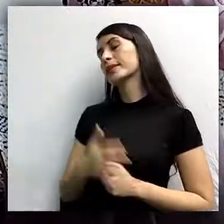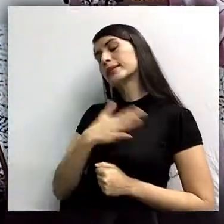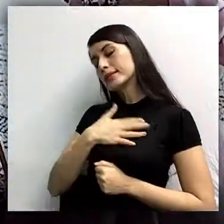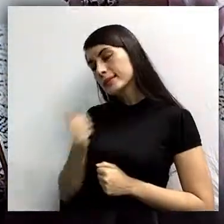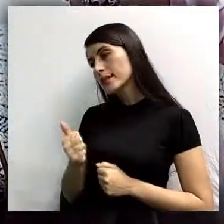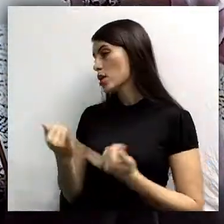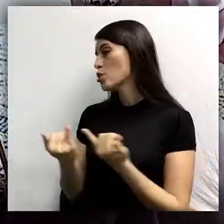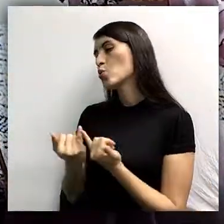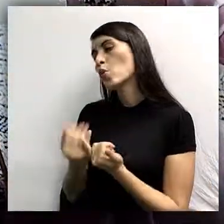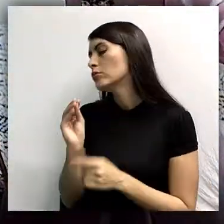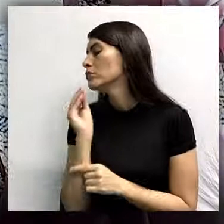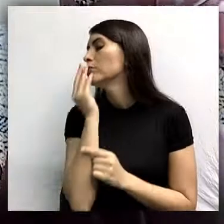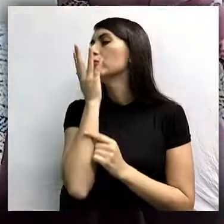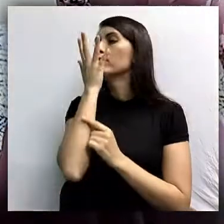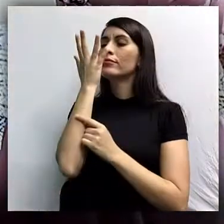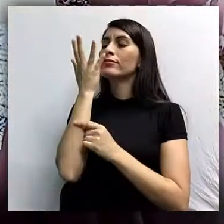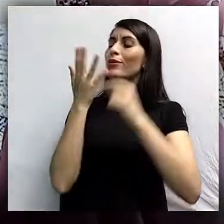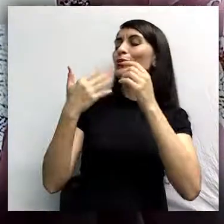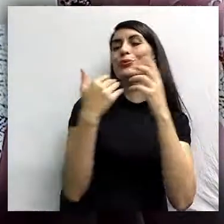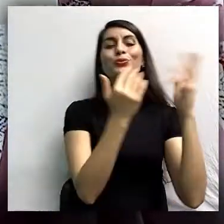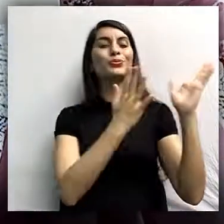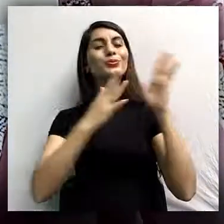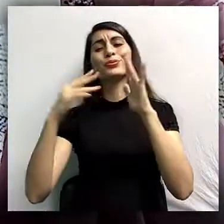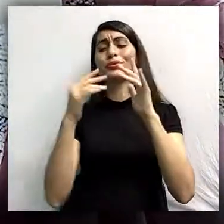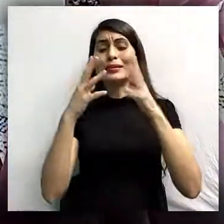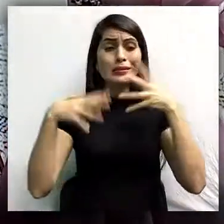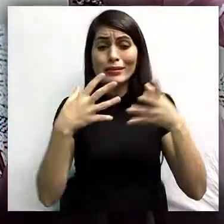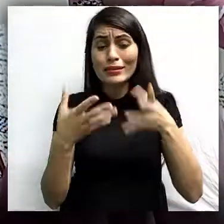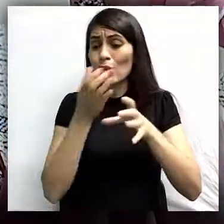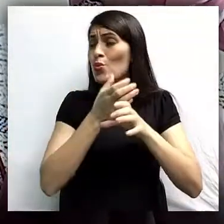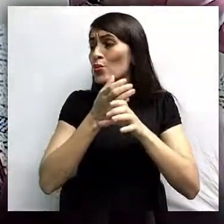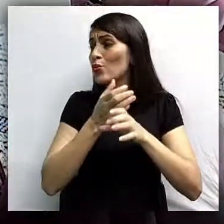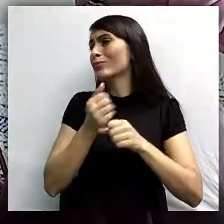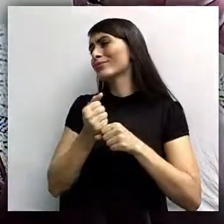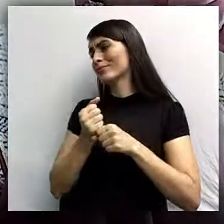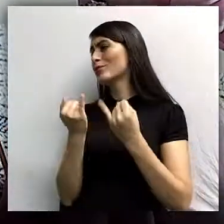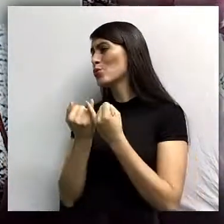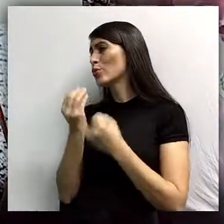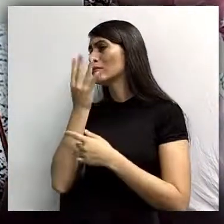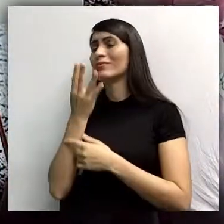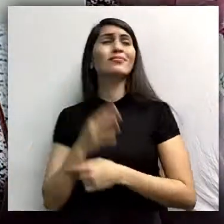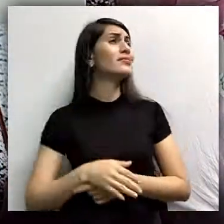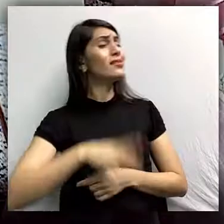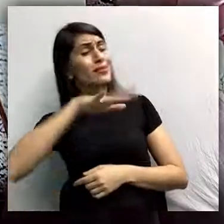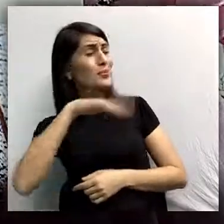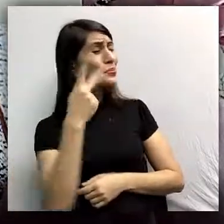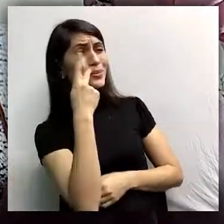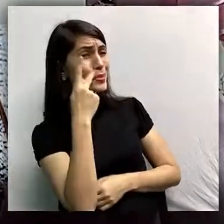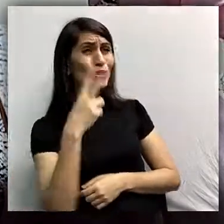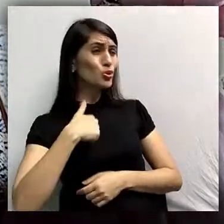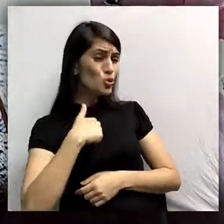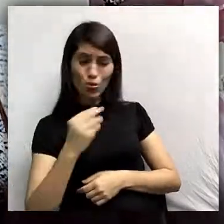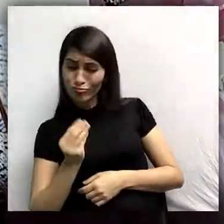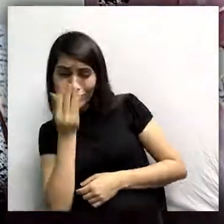las princesas son como las rosas, flores muy frágiles cuyos pétalos no resistirían ni un soplo de viento. Pero